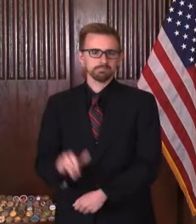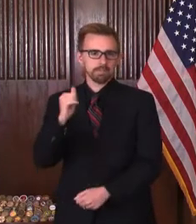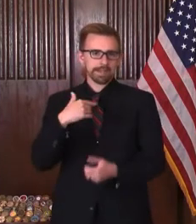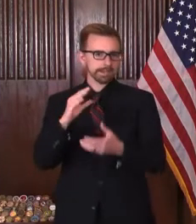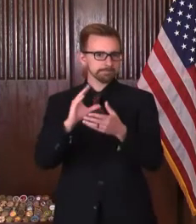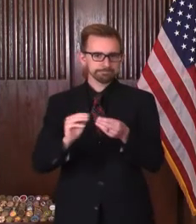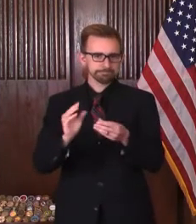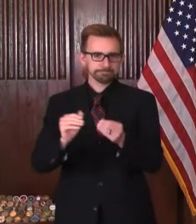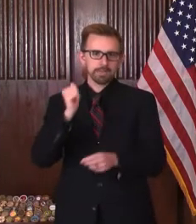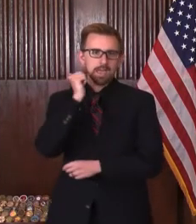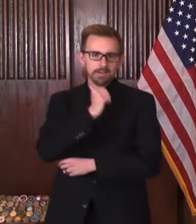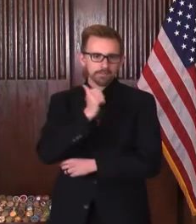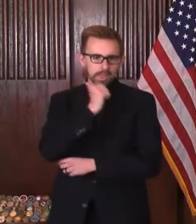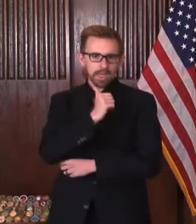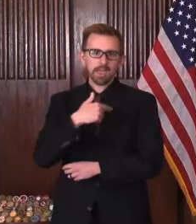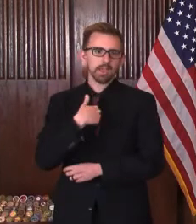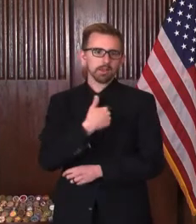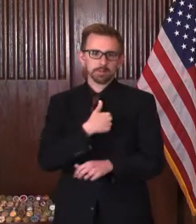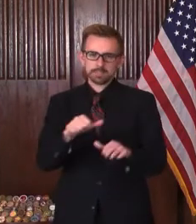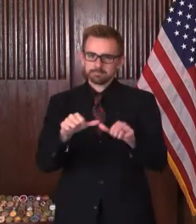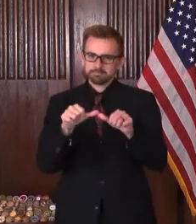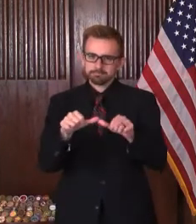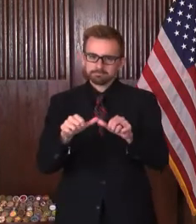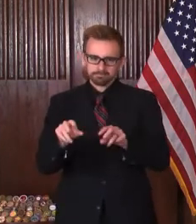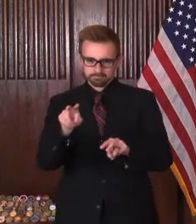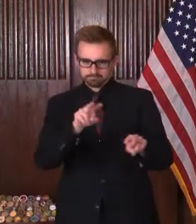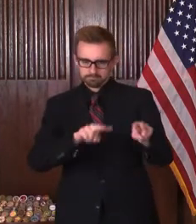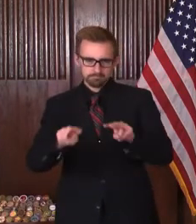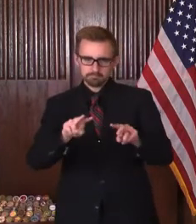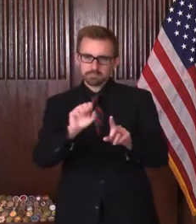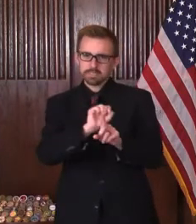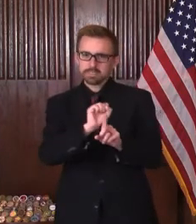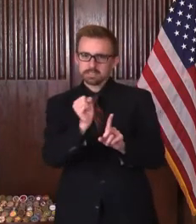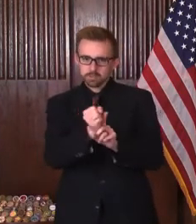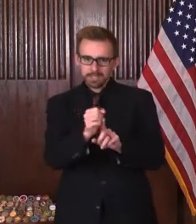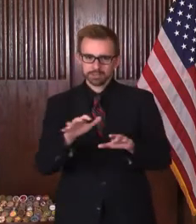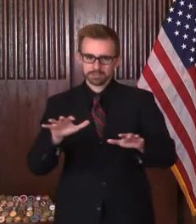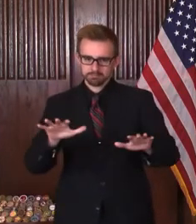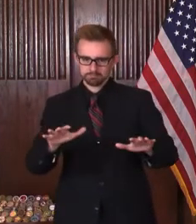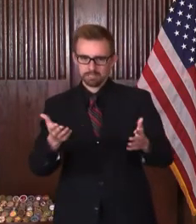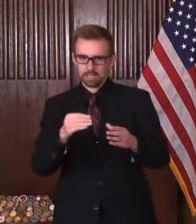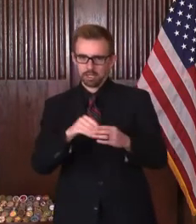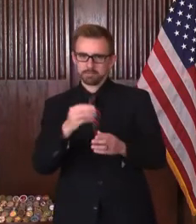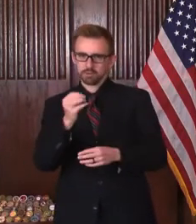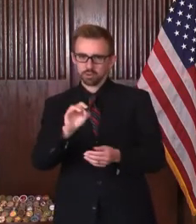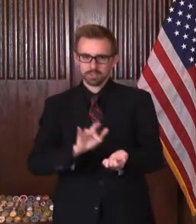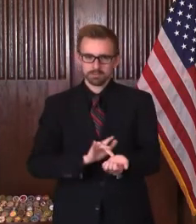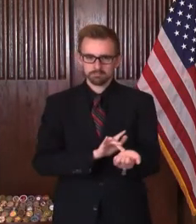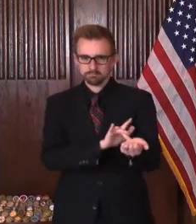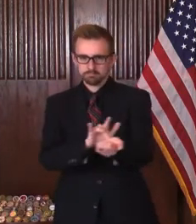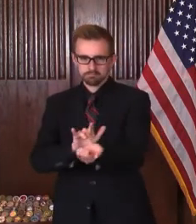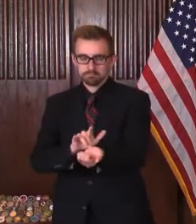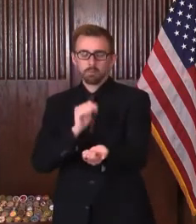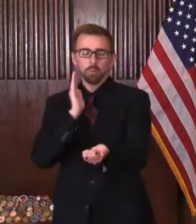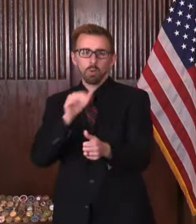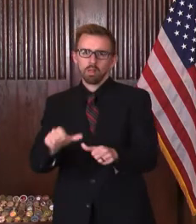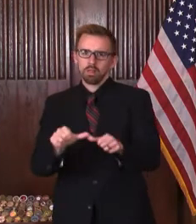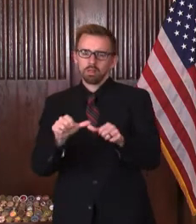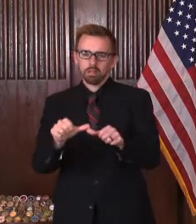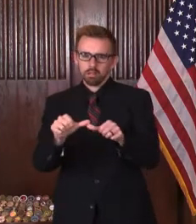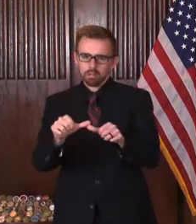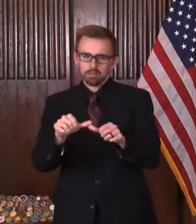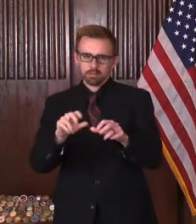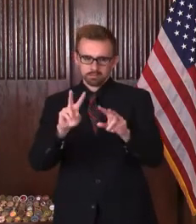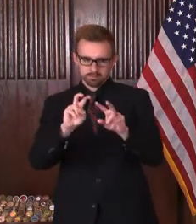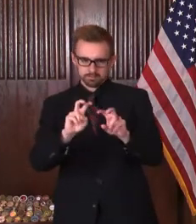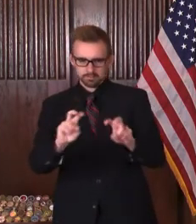están en un ambiente donde hay contacto directo con esas personas, por ejemplo, familiares o amigos, si